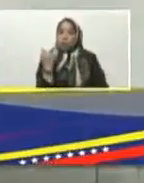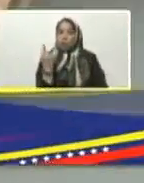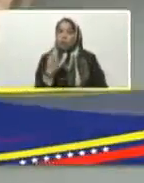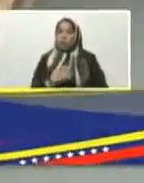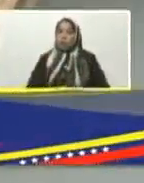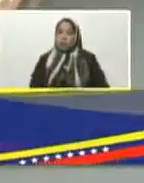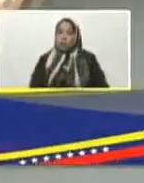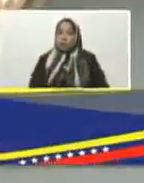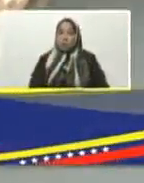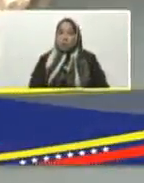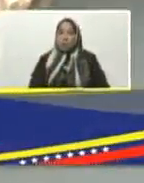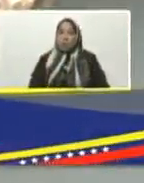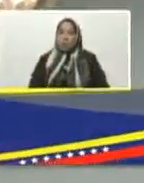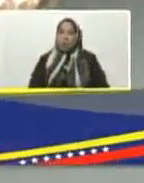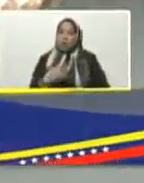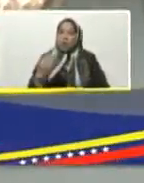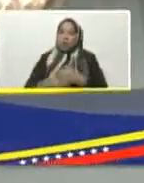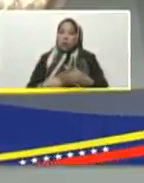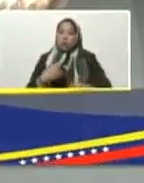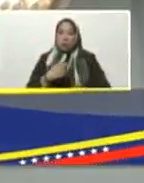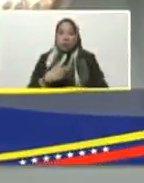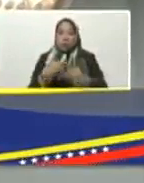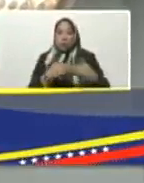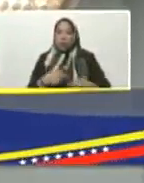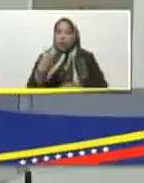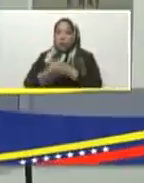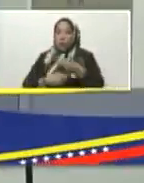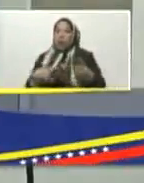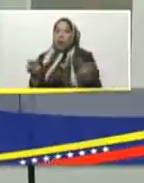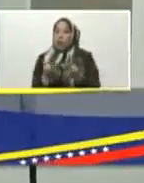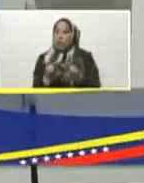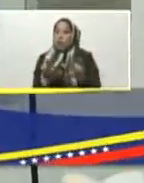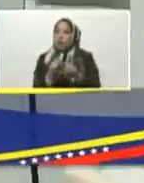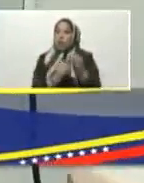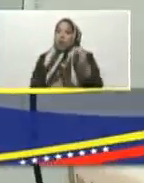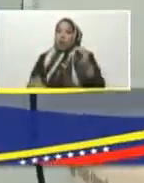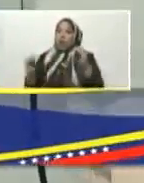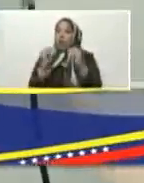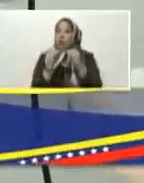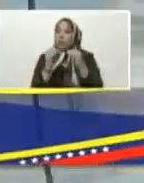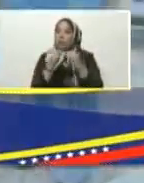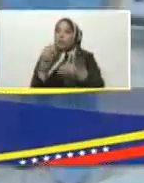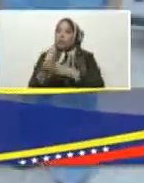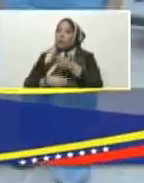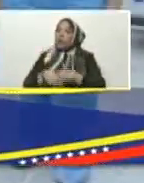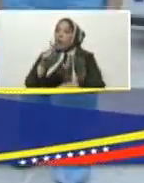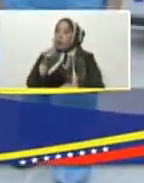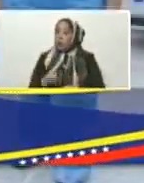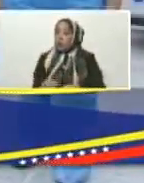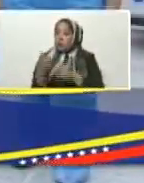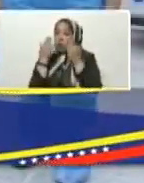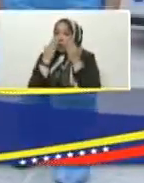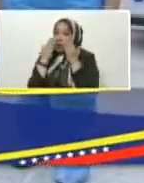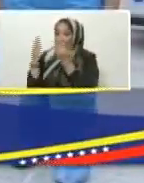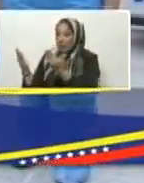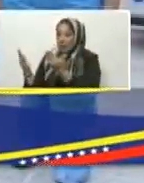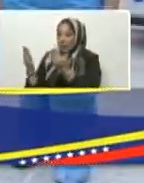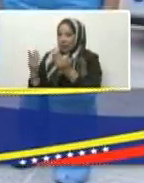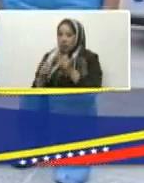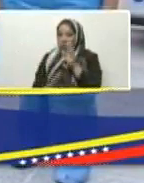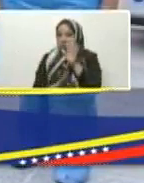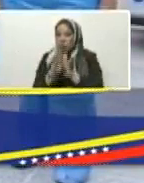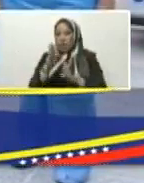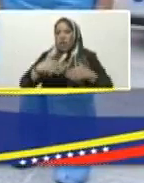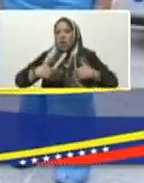equipados en extraordinarias condiciones, igualmente el área de preanestesia, así como el área de